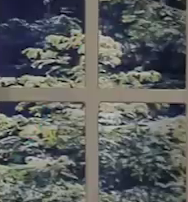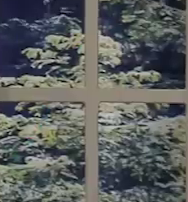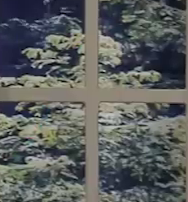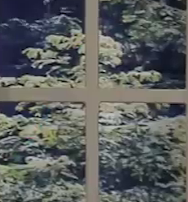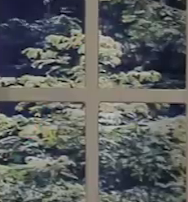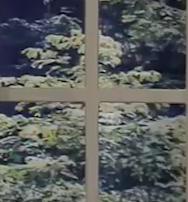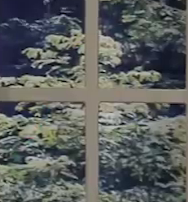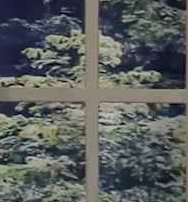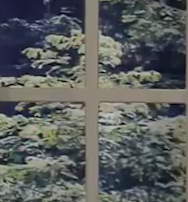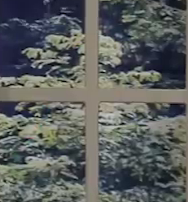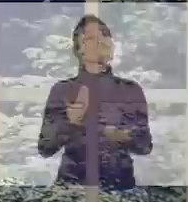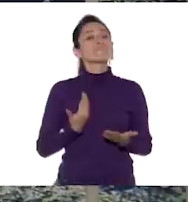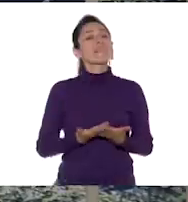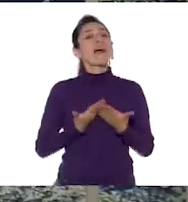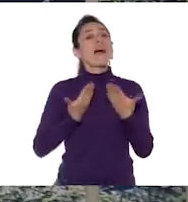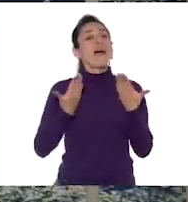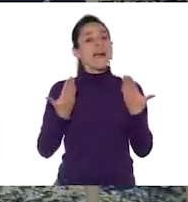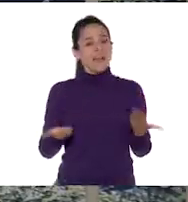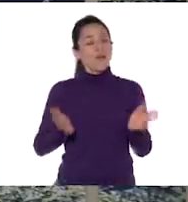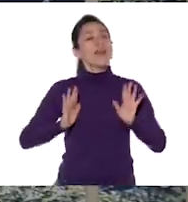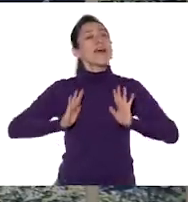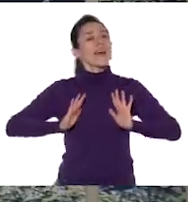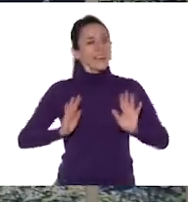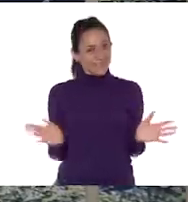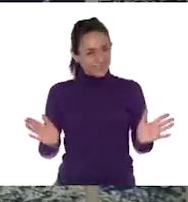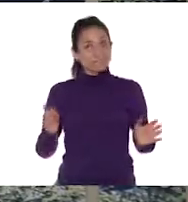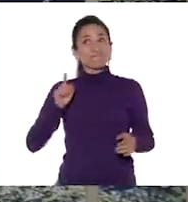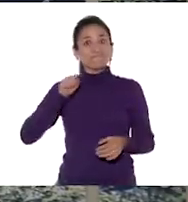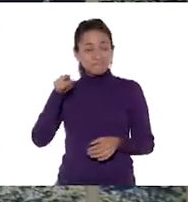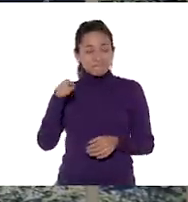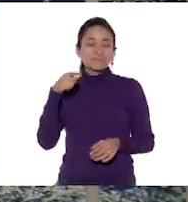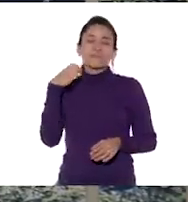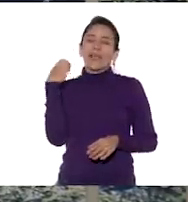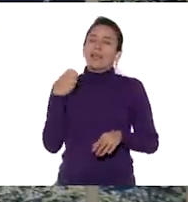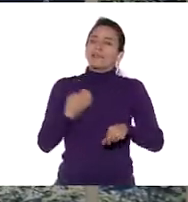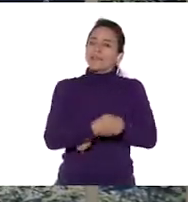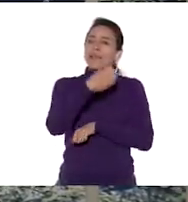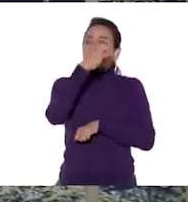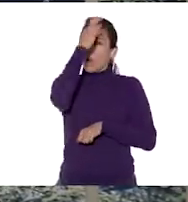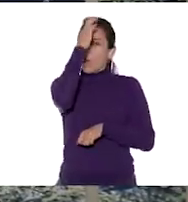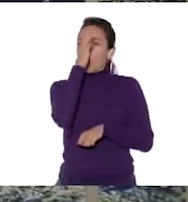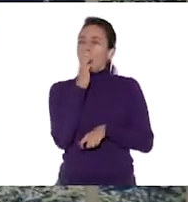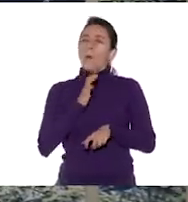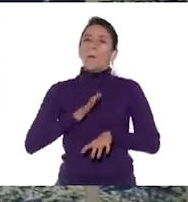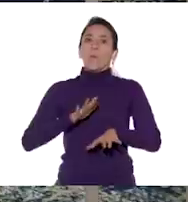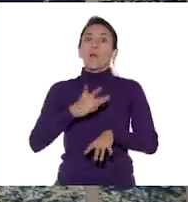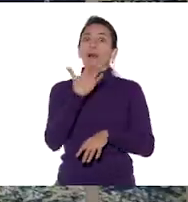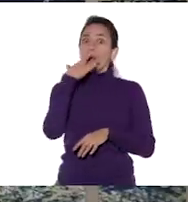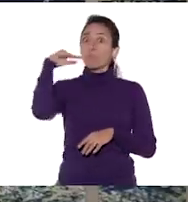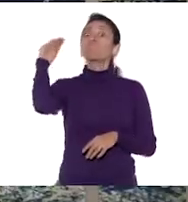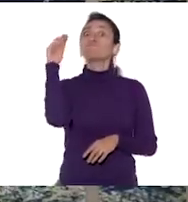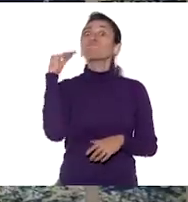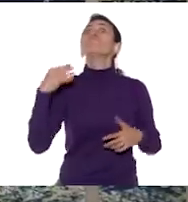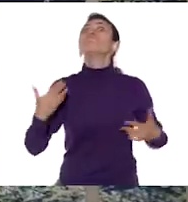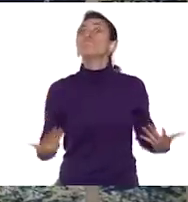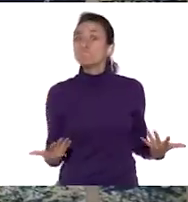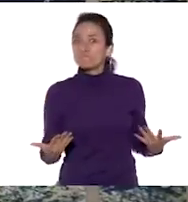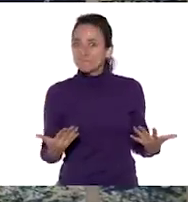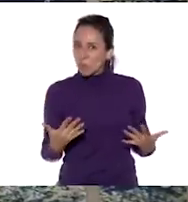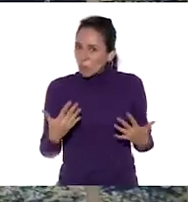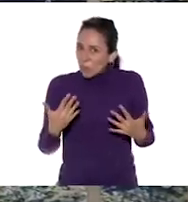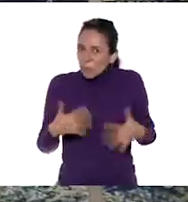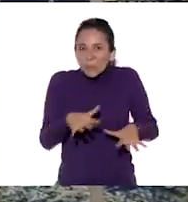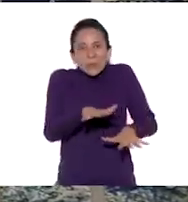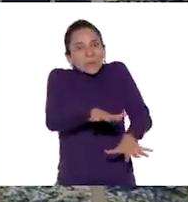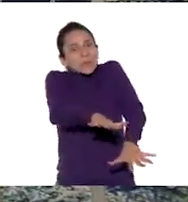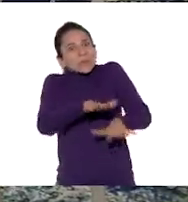Es hora de irnos y despedirnos del mágico estado de Coahuila. ¿Qué tal los dinosaurios? Impresionantes. Qué